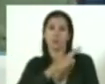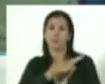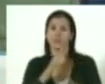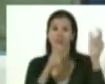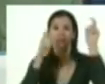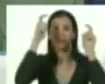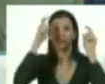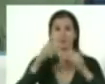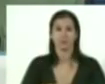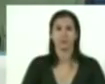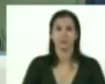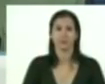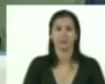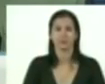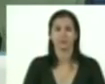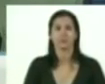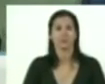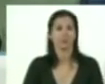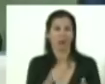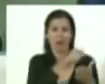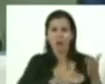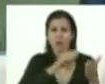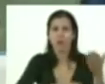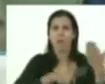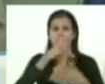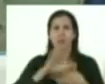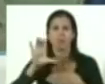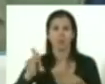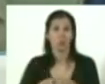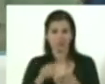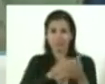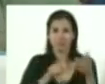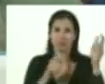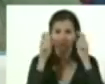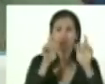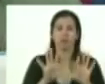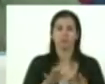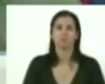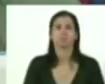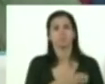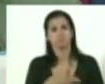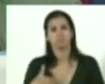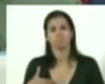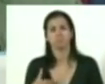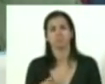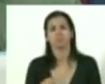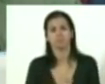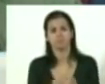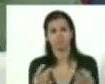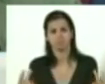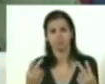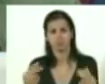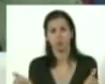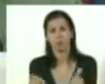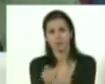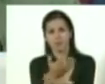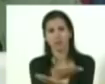Chávez, en el plan de la patria. Así que queríamos, queridos compatriotas,